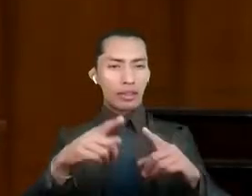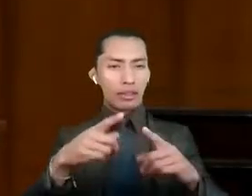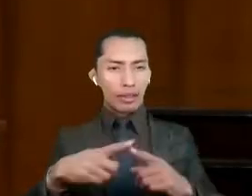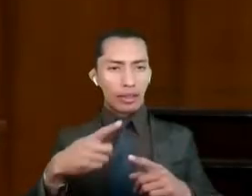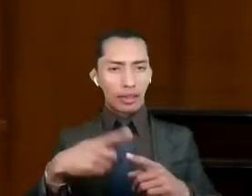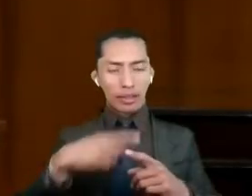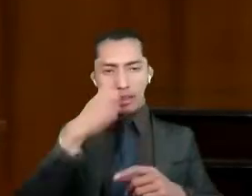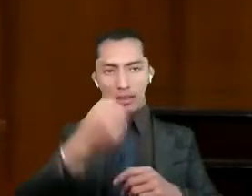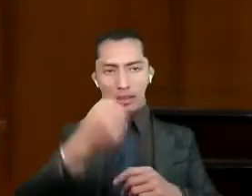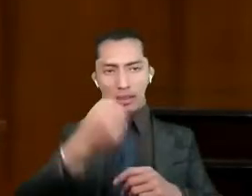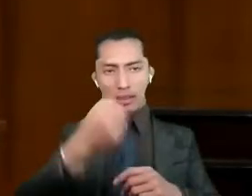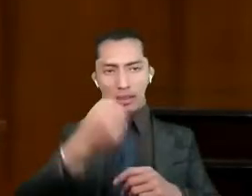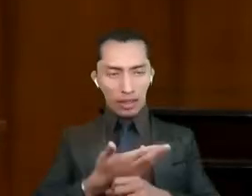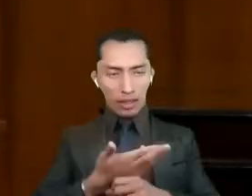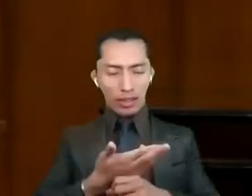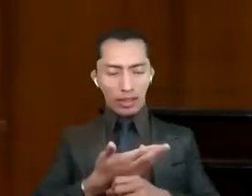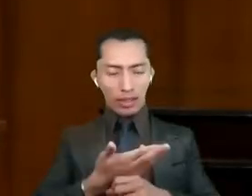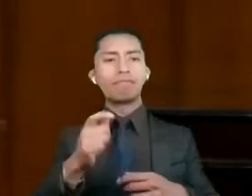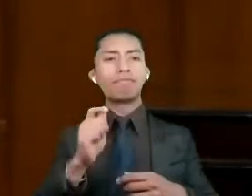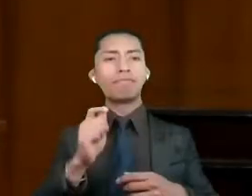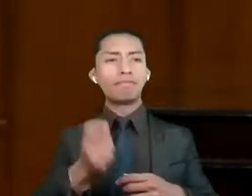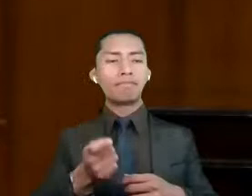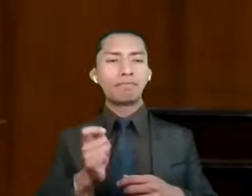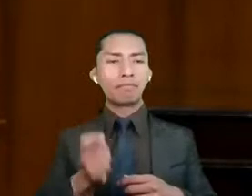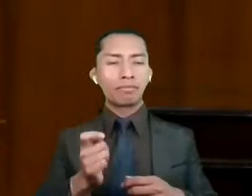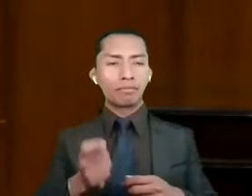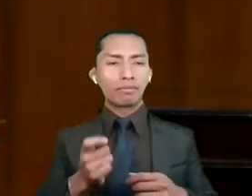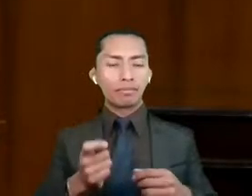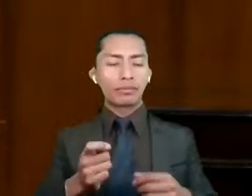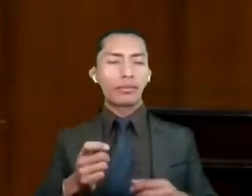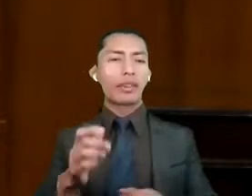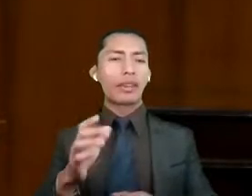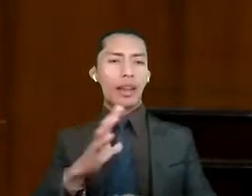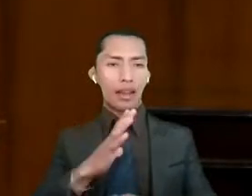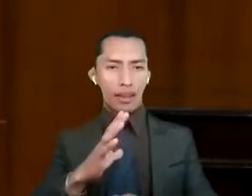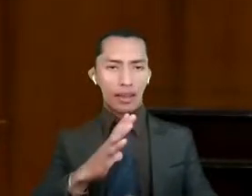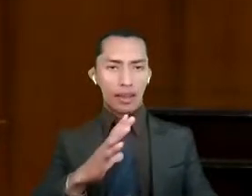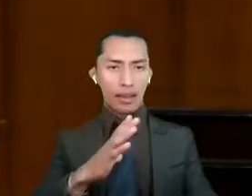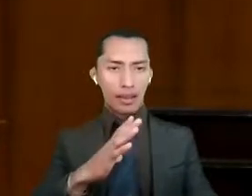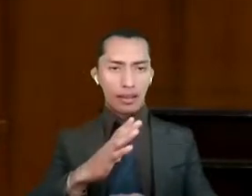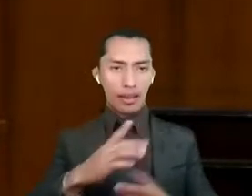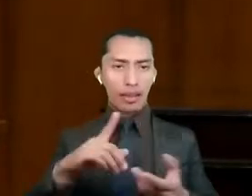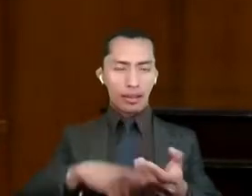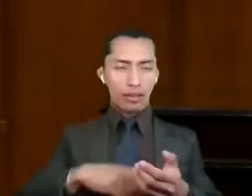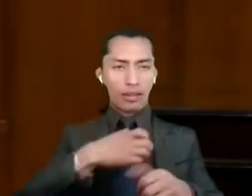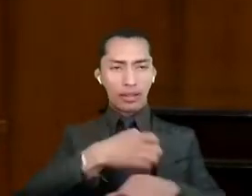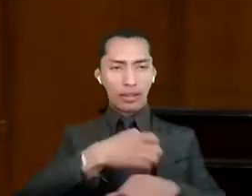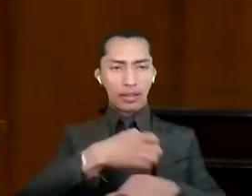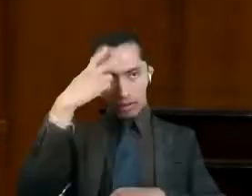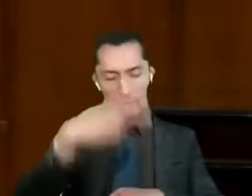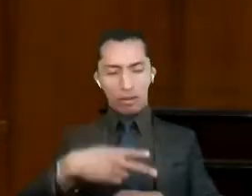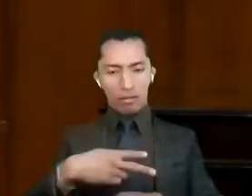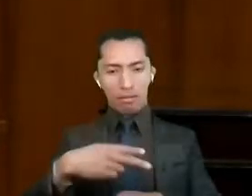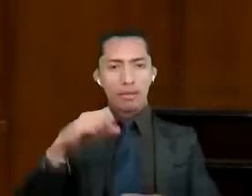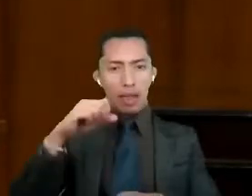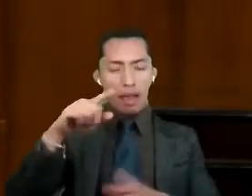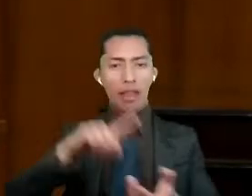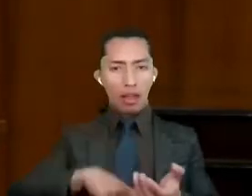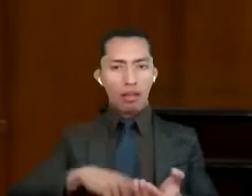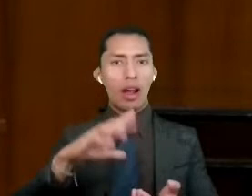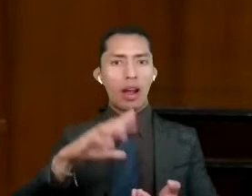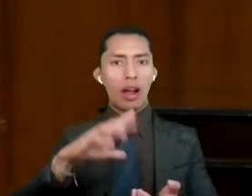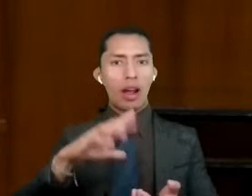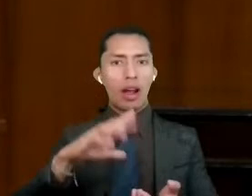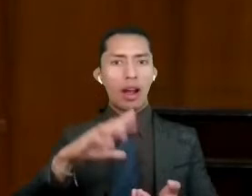secretarías en las que, si bien ha habido en la entidad como la nuestra, es privilegiada por